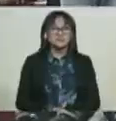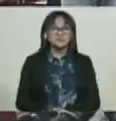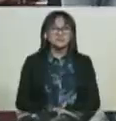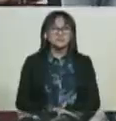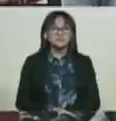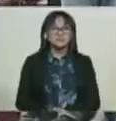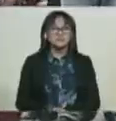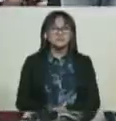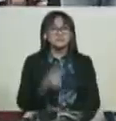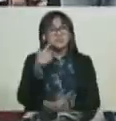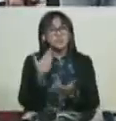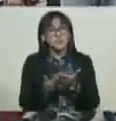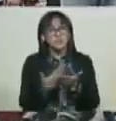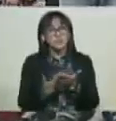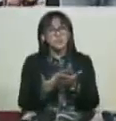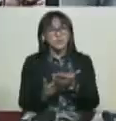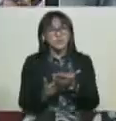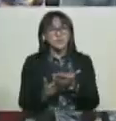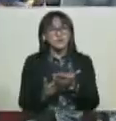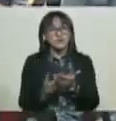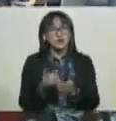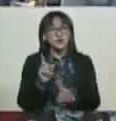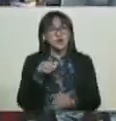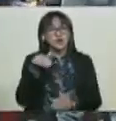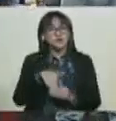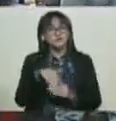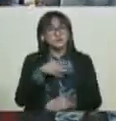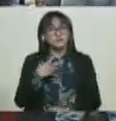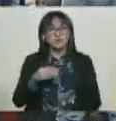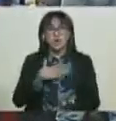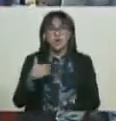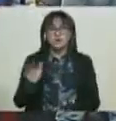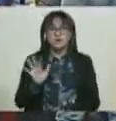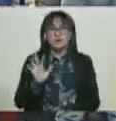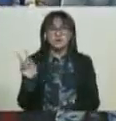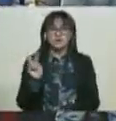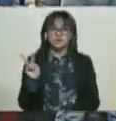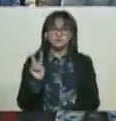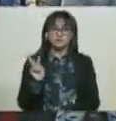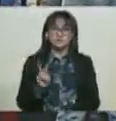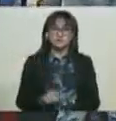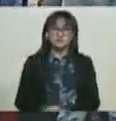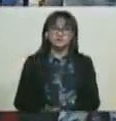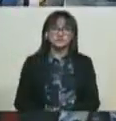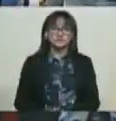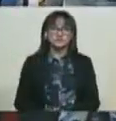propone que no haya elecciones presidenciales en venezuela